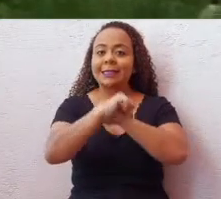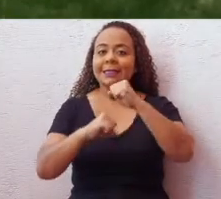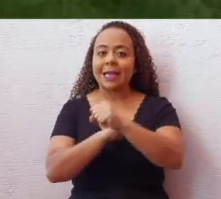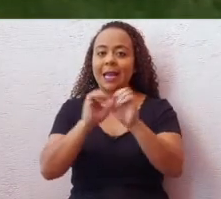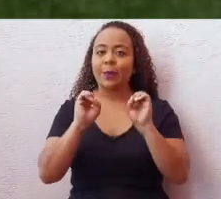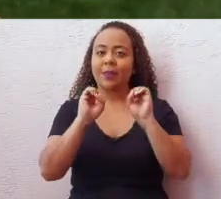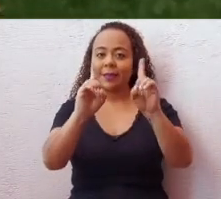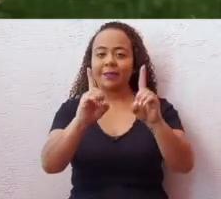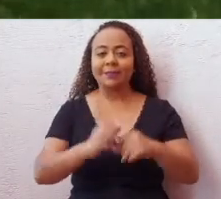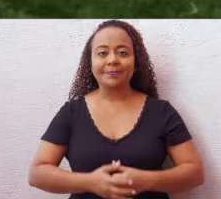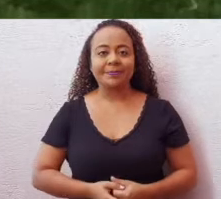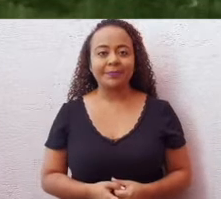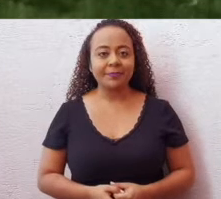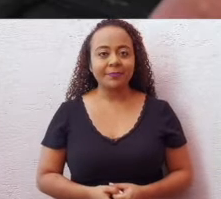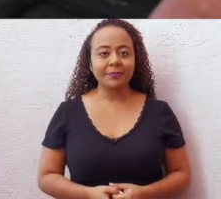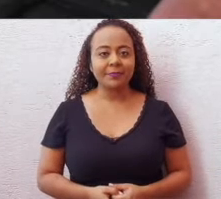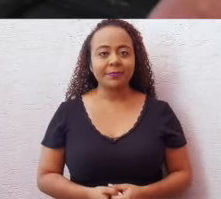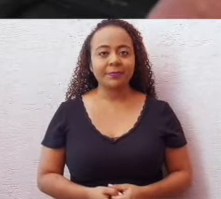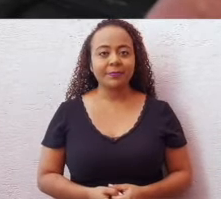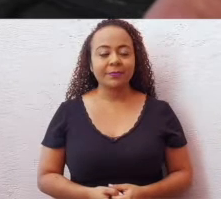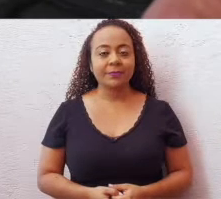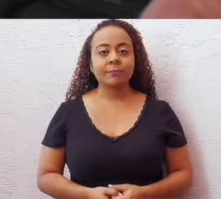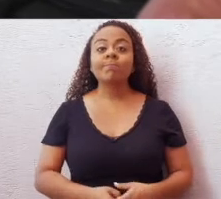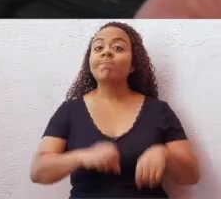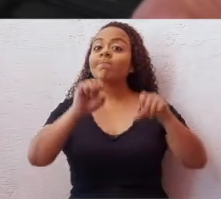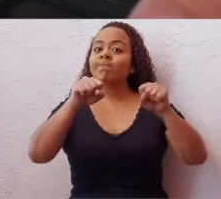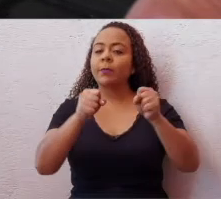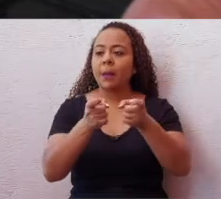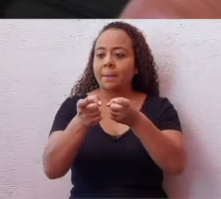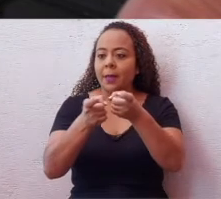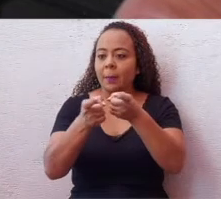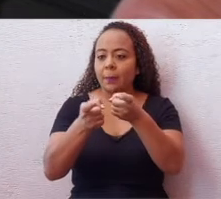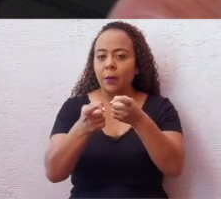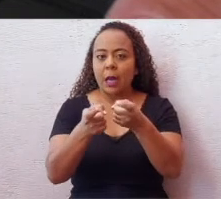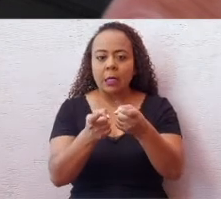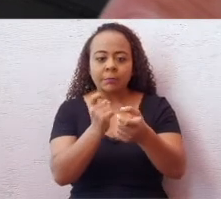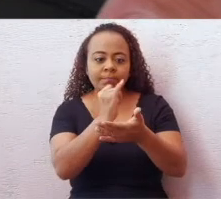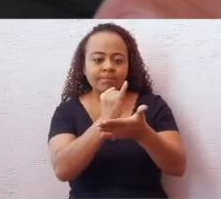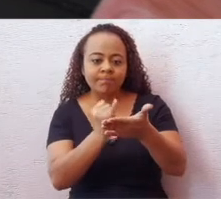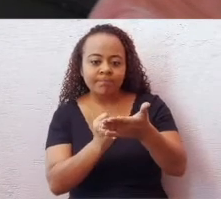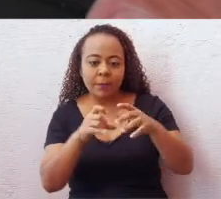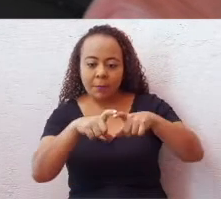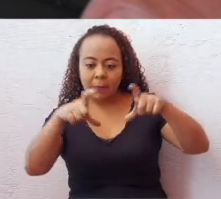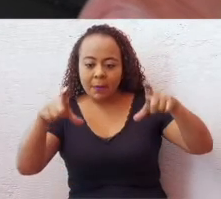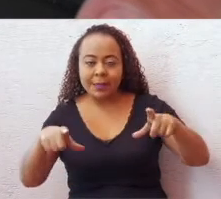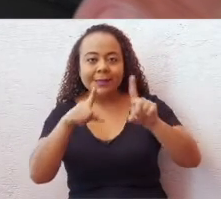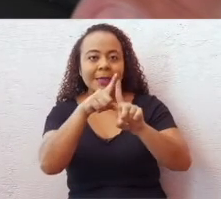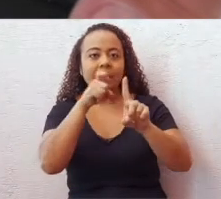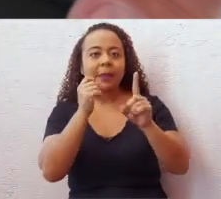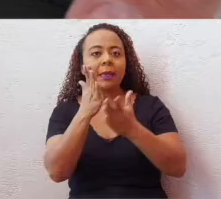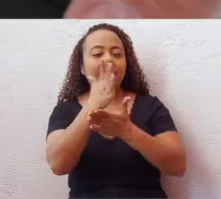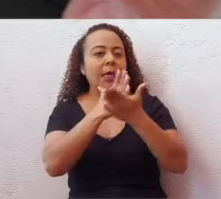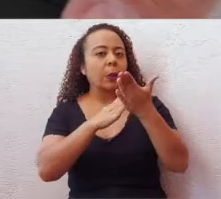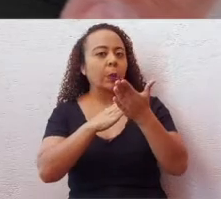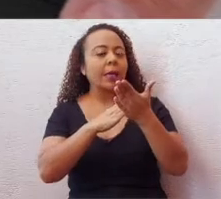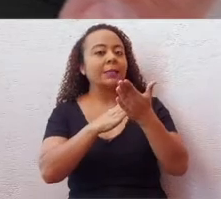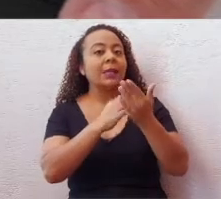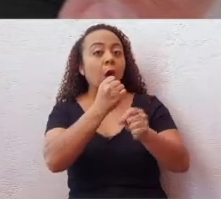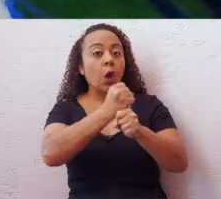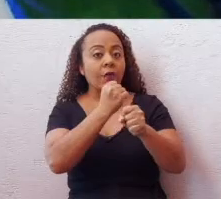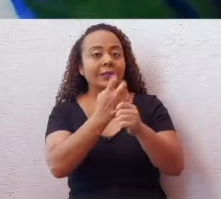la sala educativa es posible manipular interpretaciones en planos a partir de algunas obras